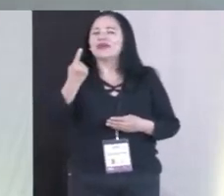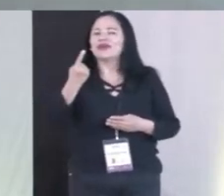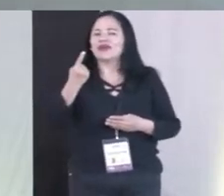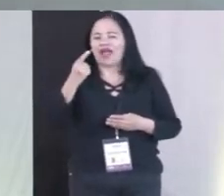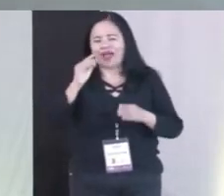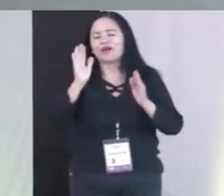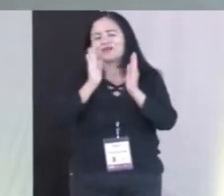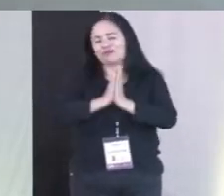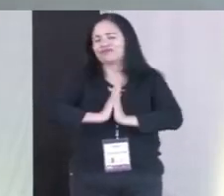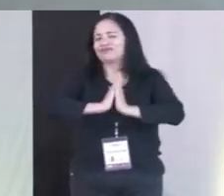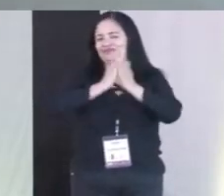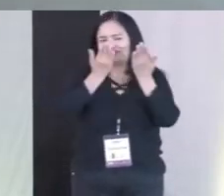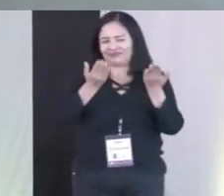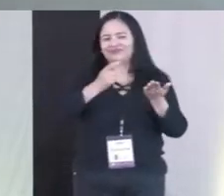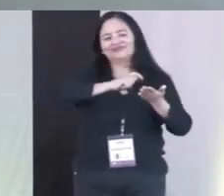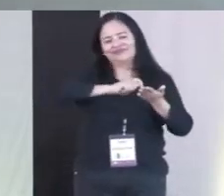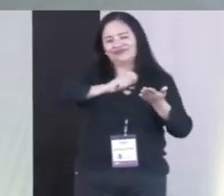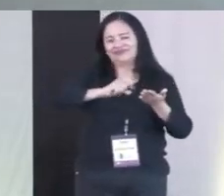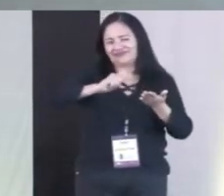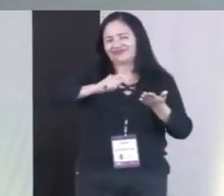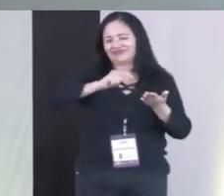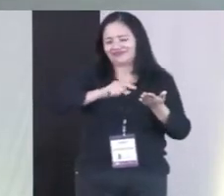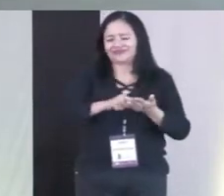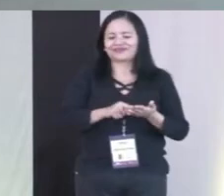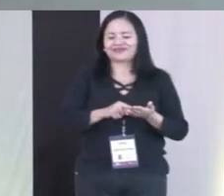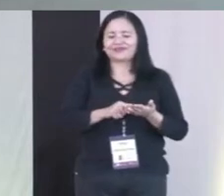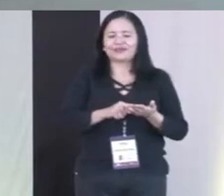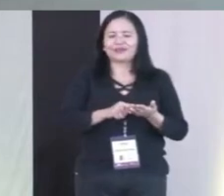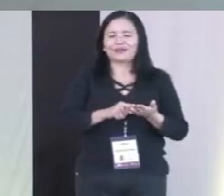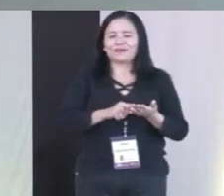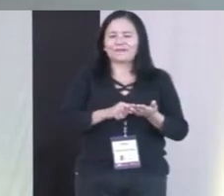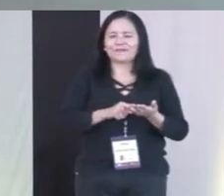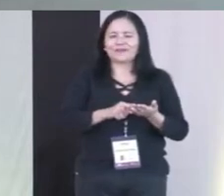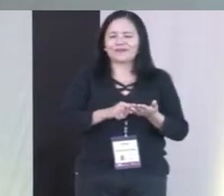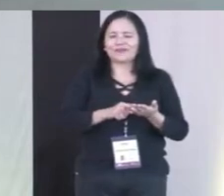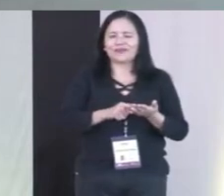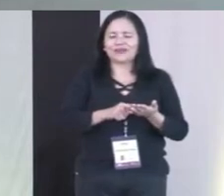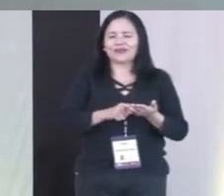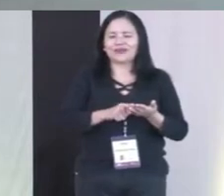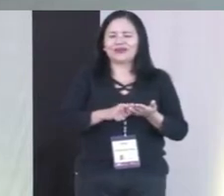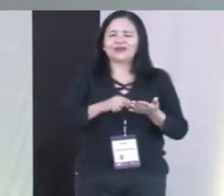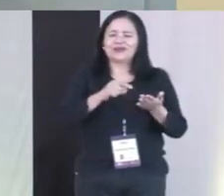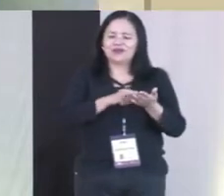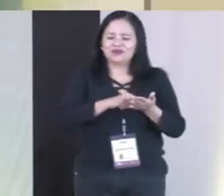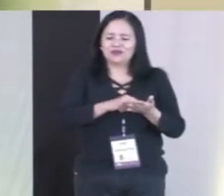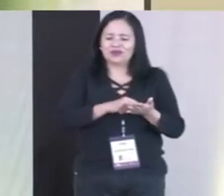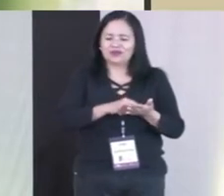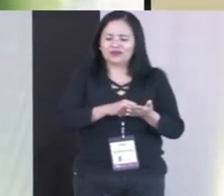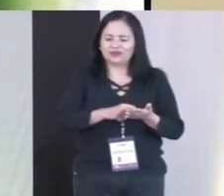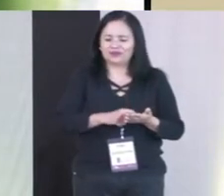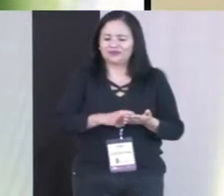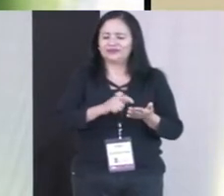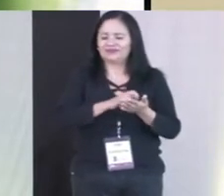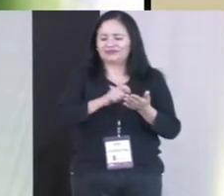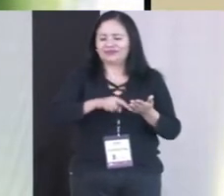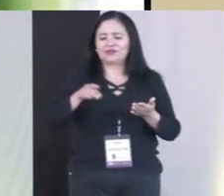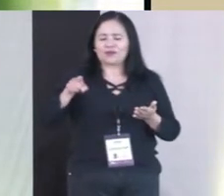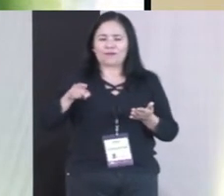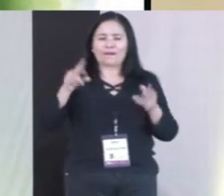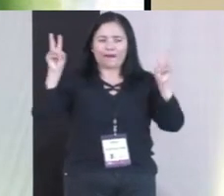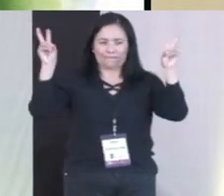mi propósito central de esta novela, que era vengarme de Hernán Cortés.